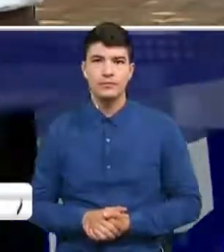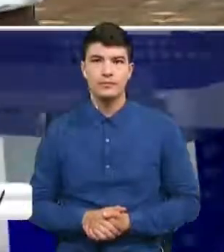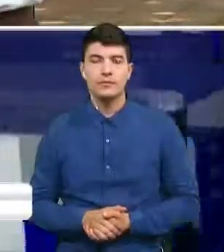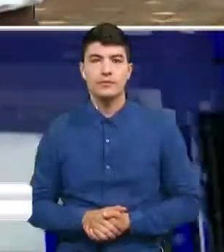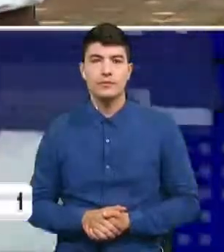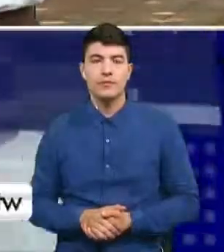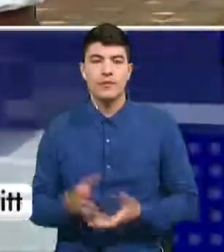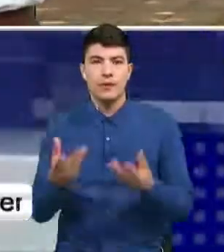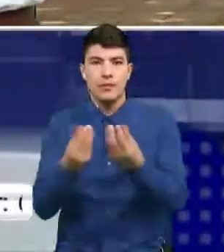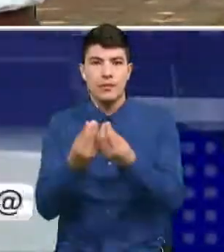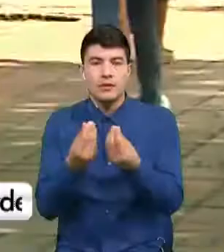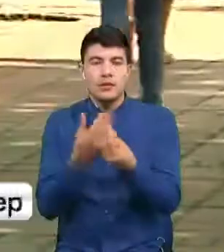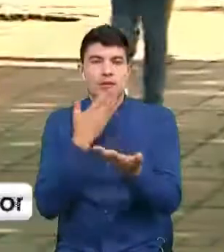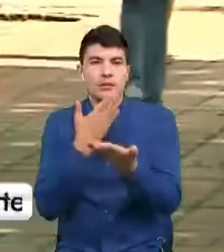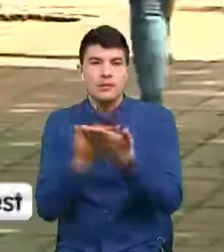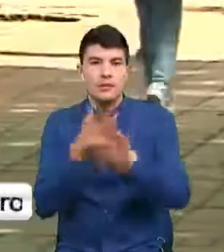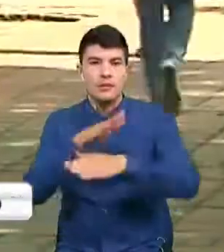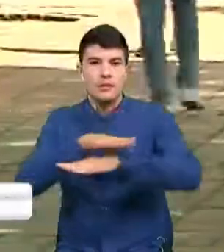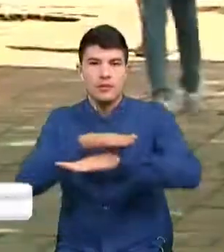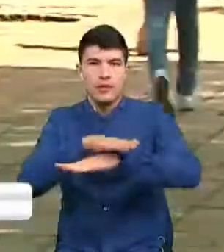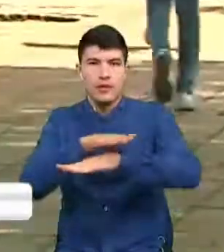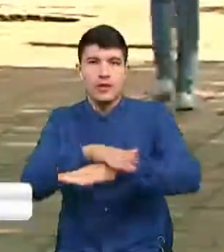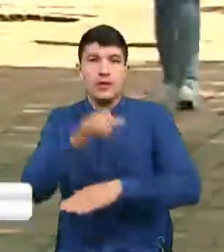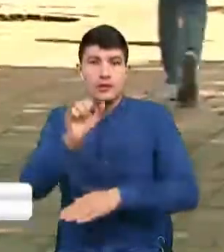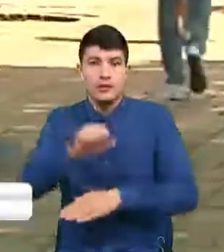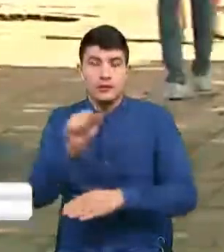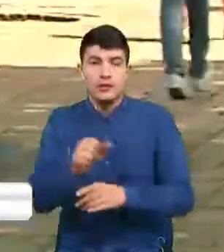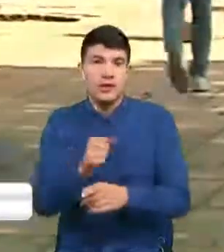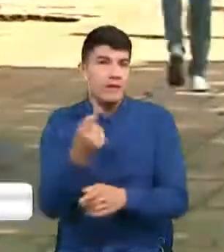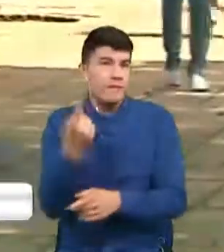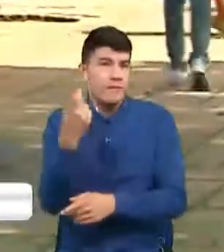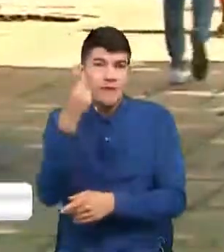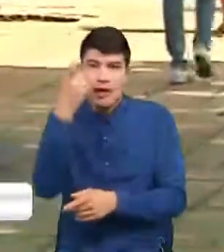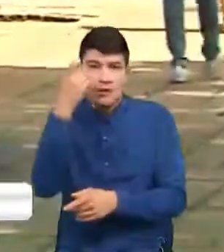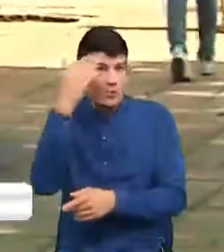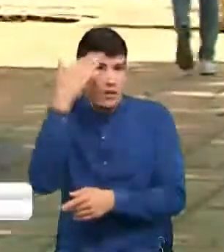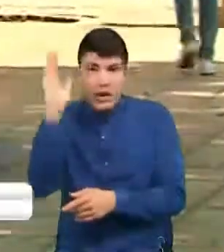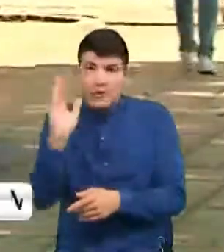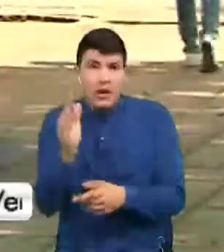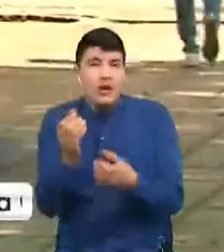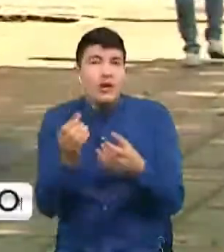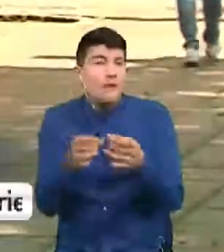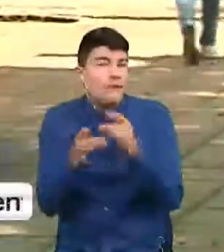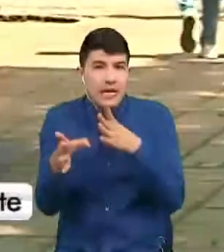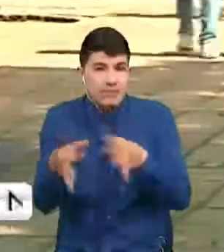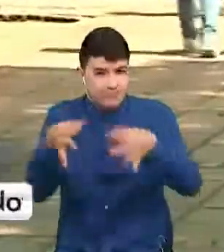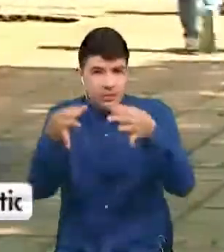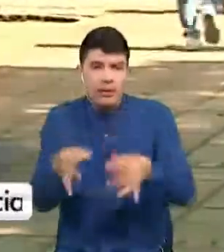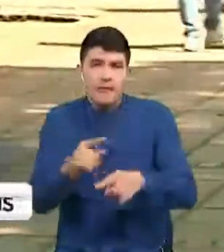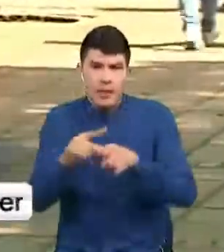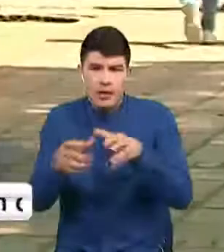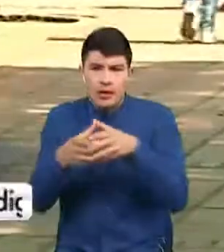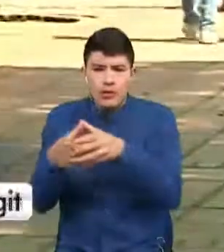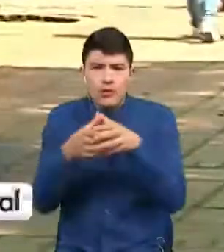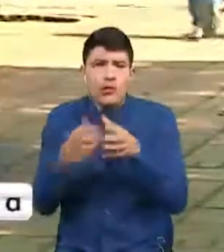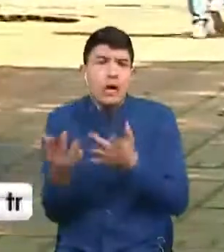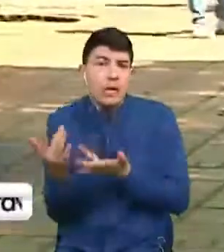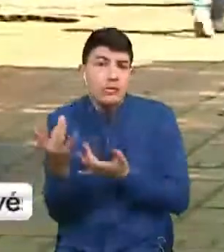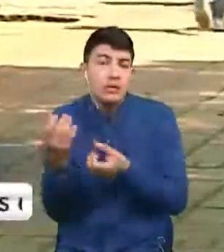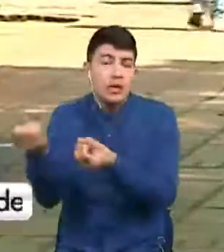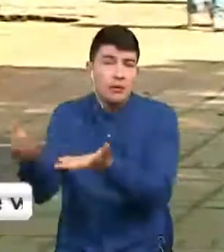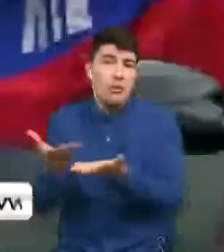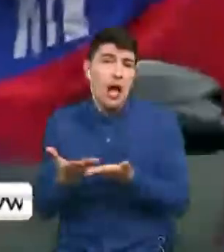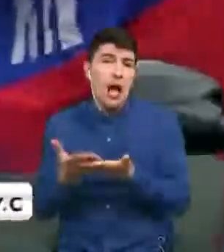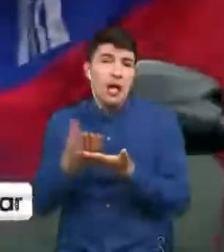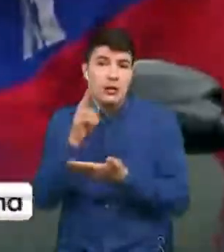compañeros y televidentes muy buenas tardes pues no aún no se tiene fecha confirmada pero los sindicatos han dicho que esperan las indicaciones a nivel